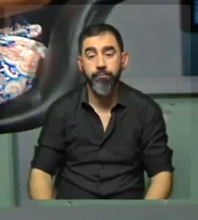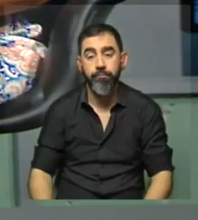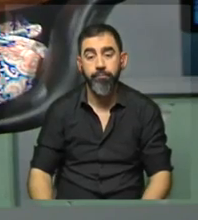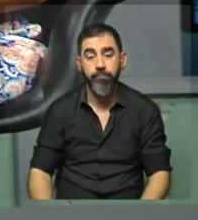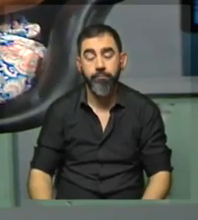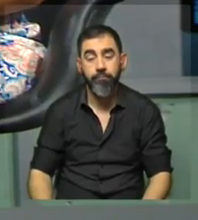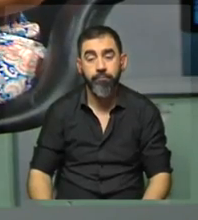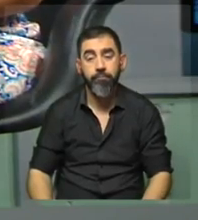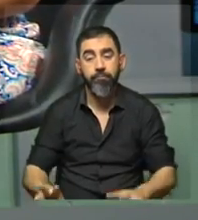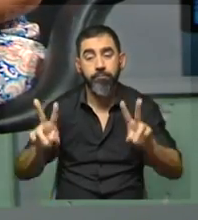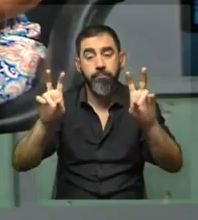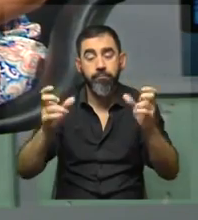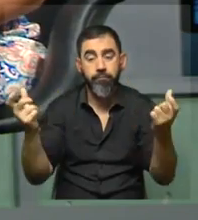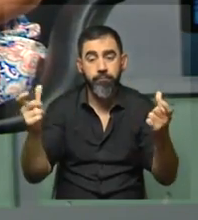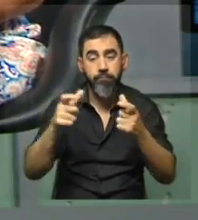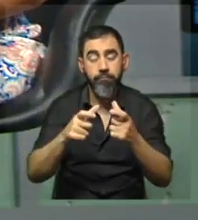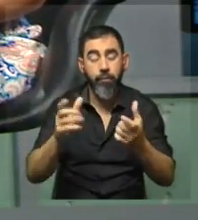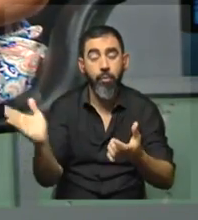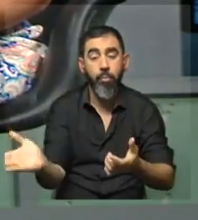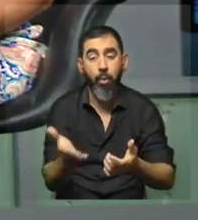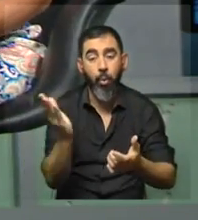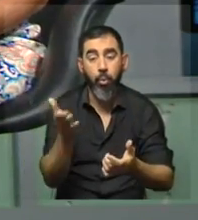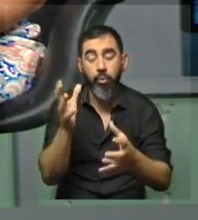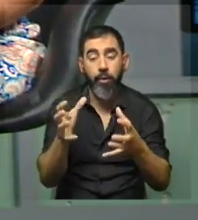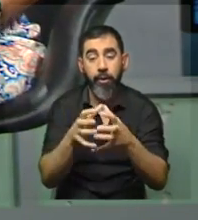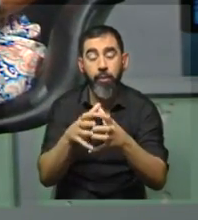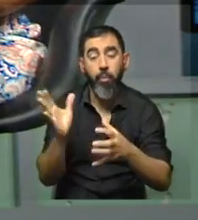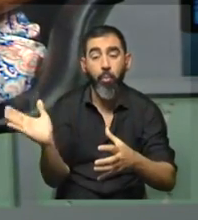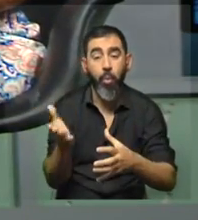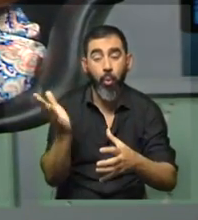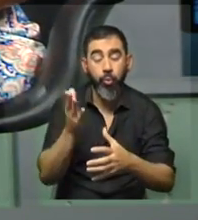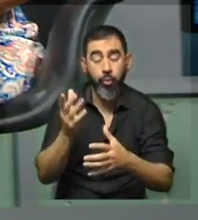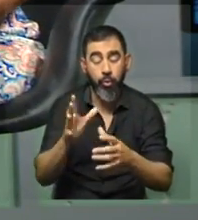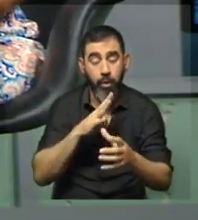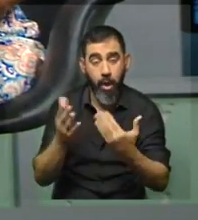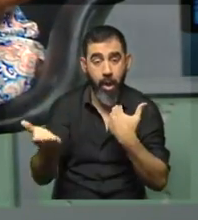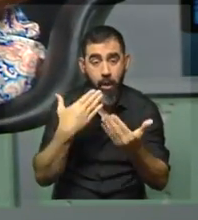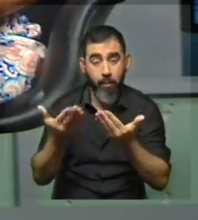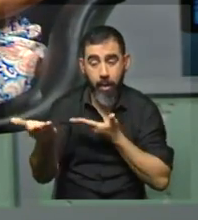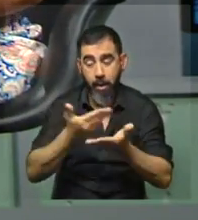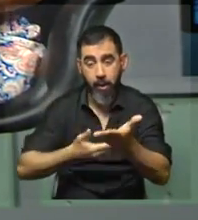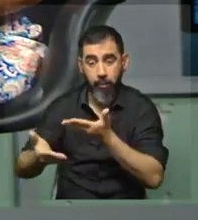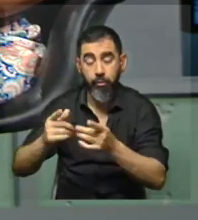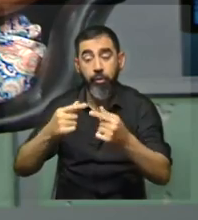nosotros buscamos generar en la reunión de producción con nuestro equipo de productoras, de estas cosas que son importantes, son noticias, pero la